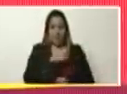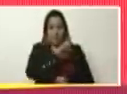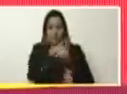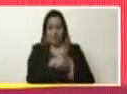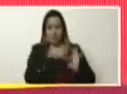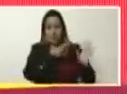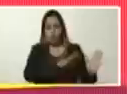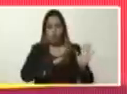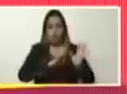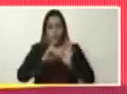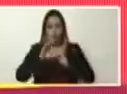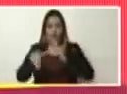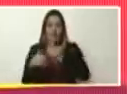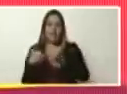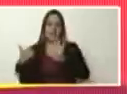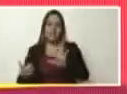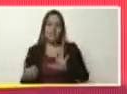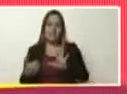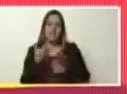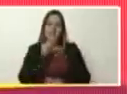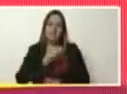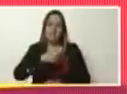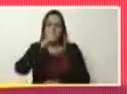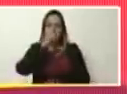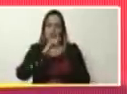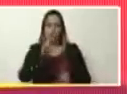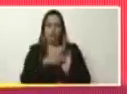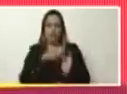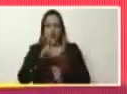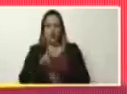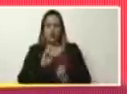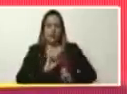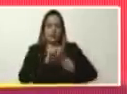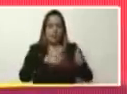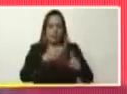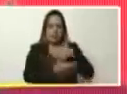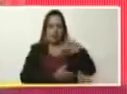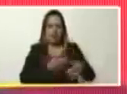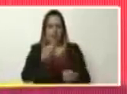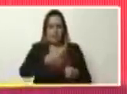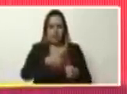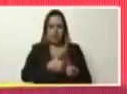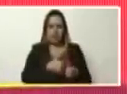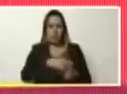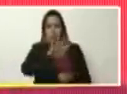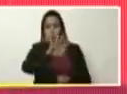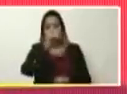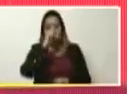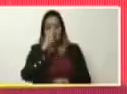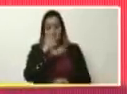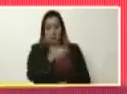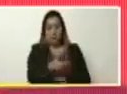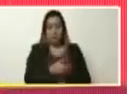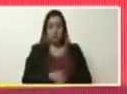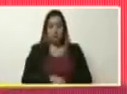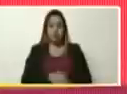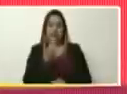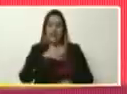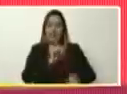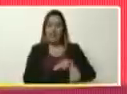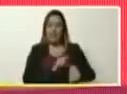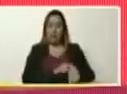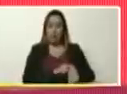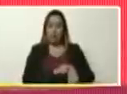diciembre del 2002, que inició este sabotaje petrolero. Esos cuatro años es una etapa